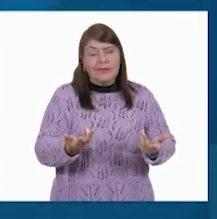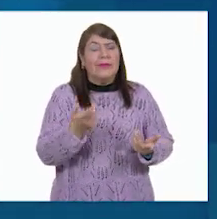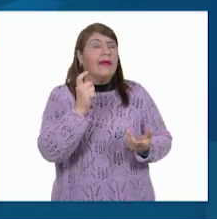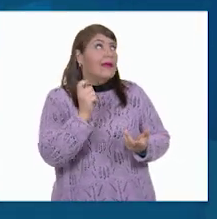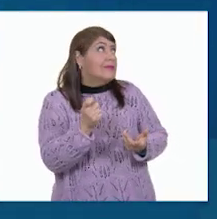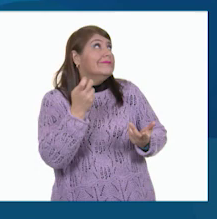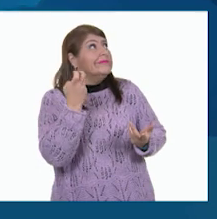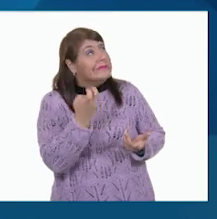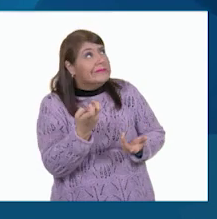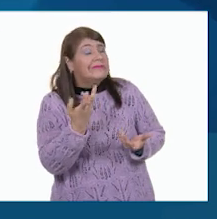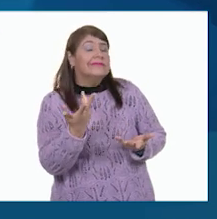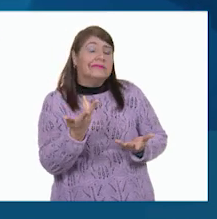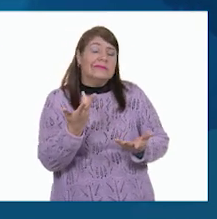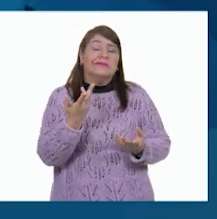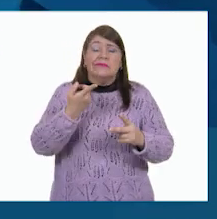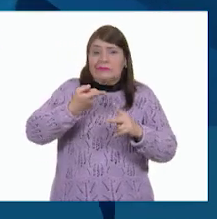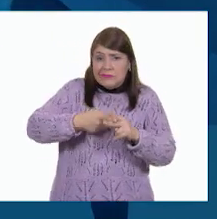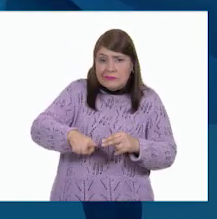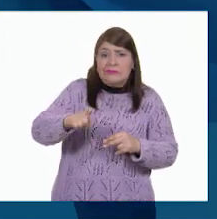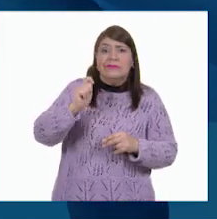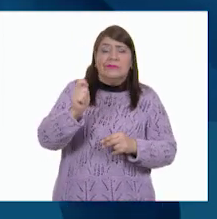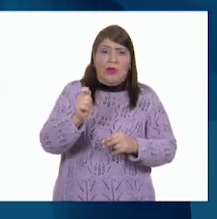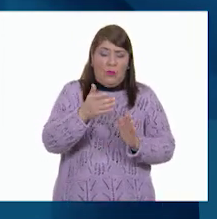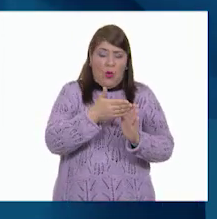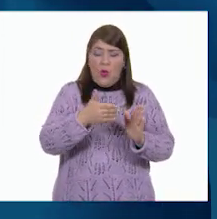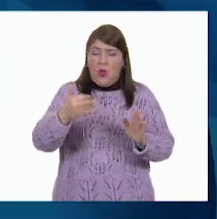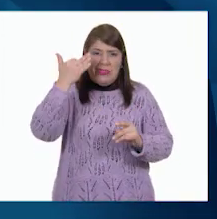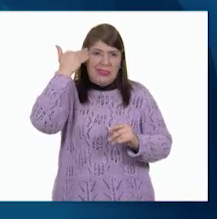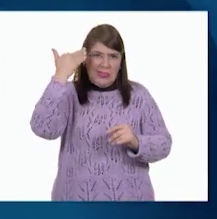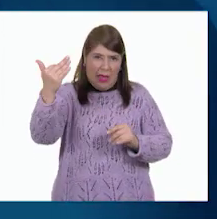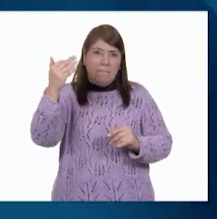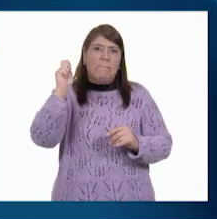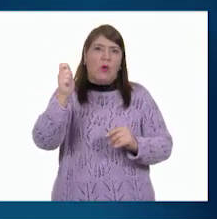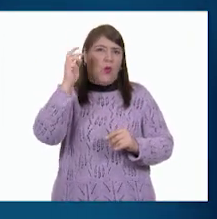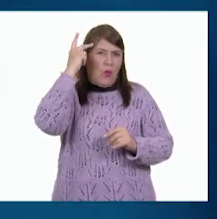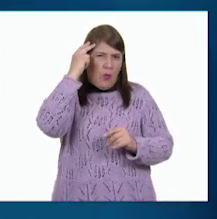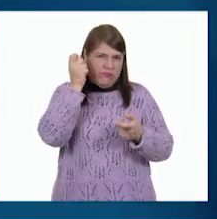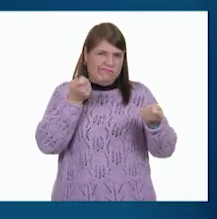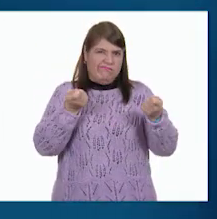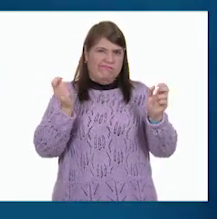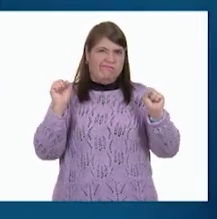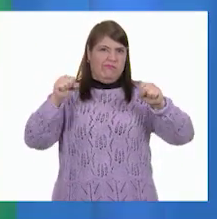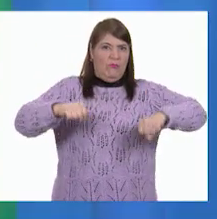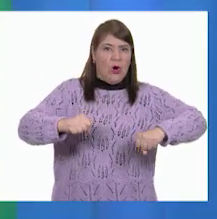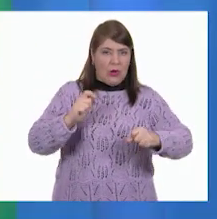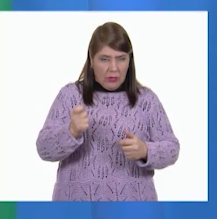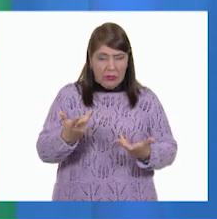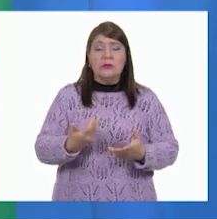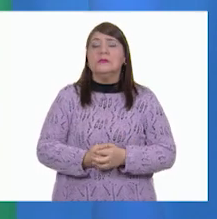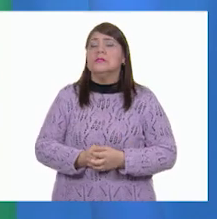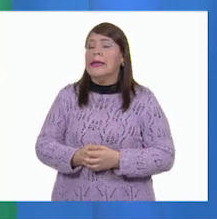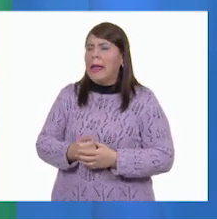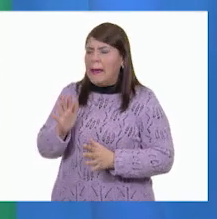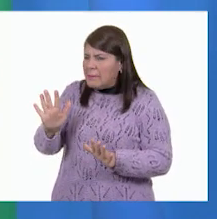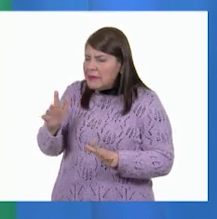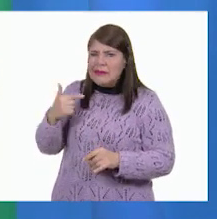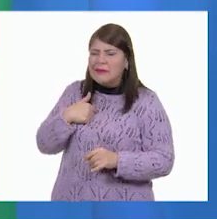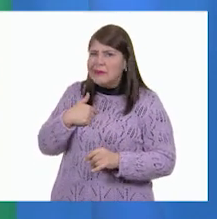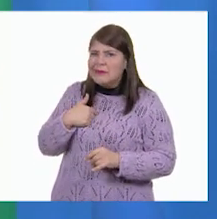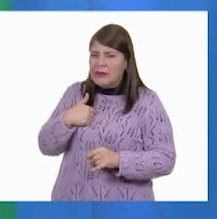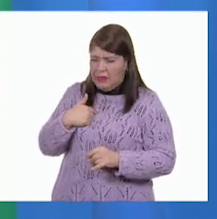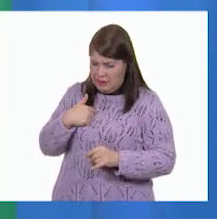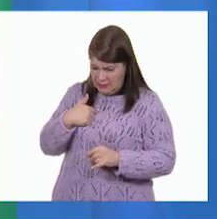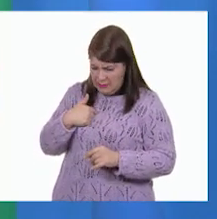fue el principio del fin de la dictadura porfirista. A ver, maestra, entonces con